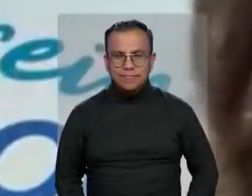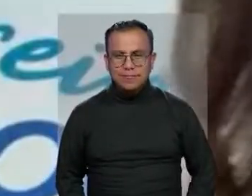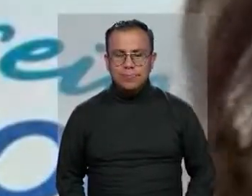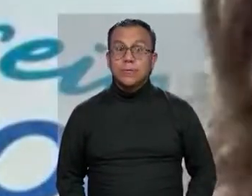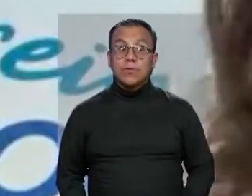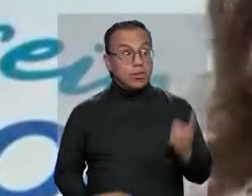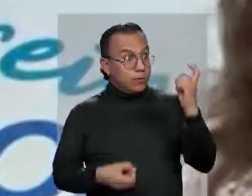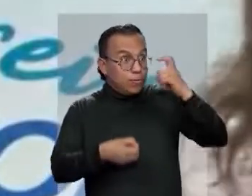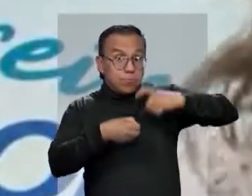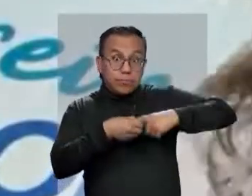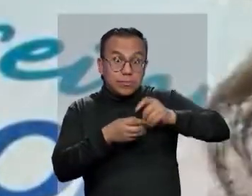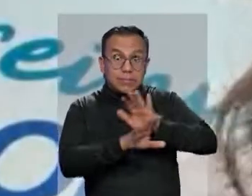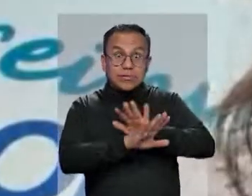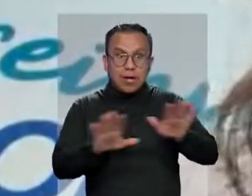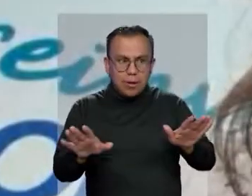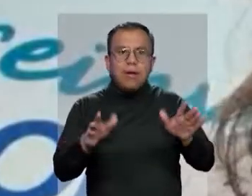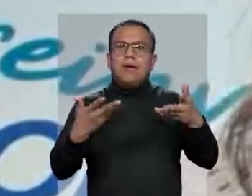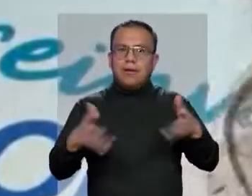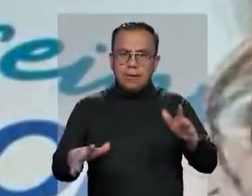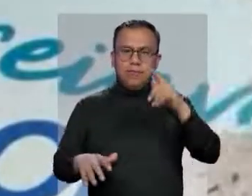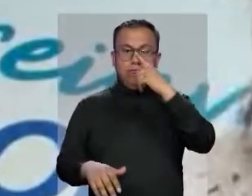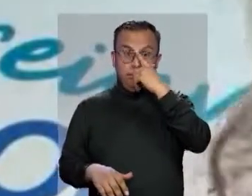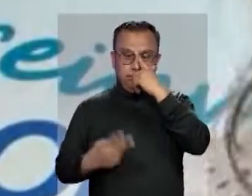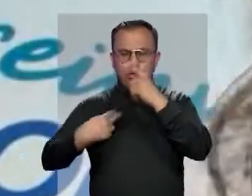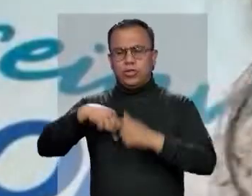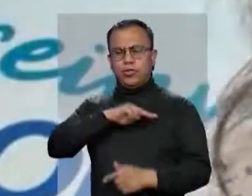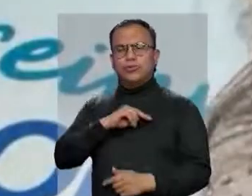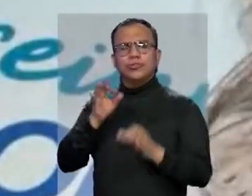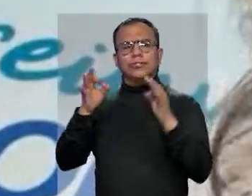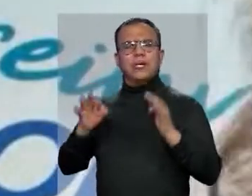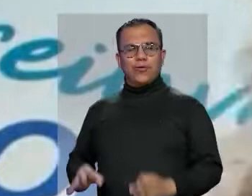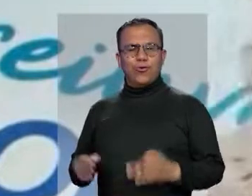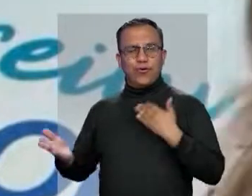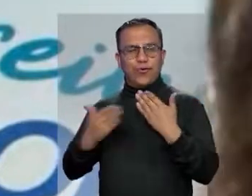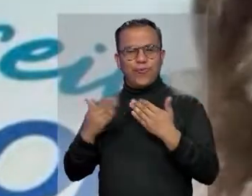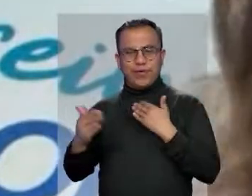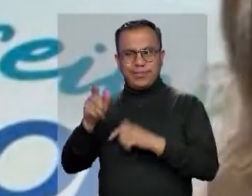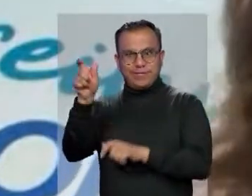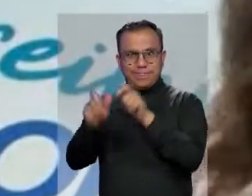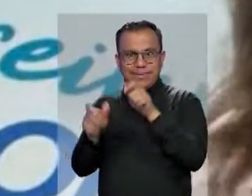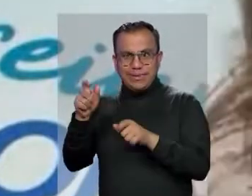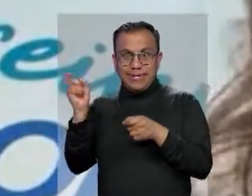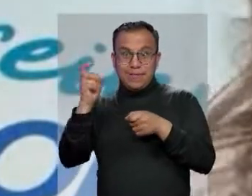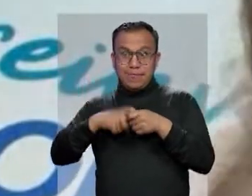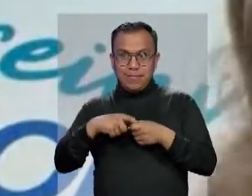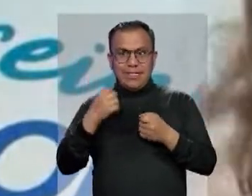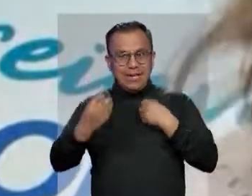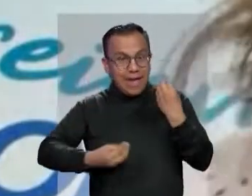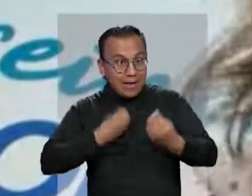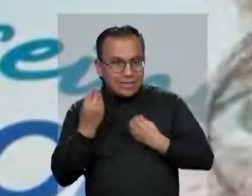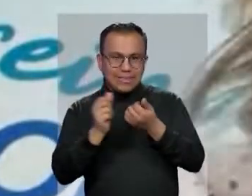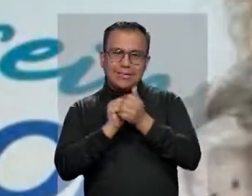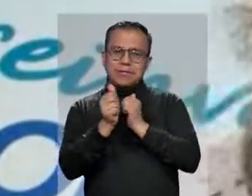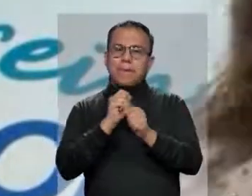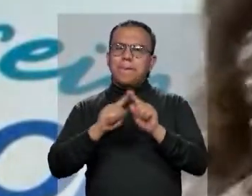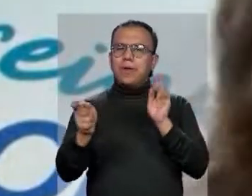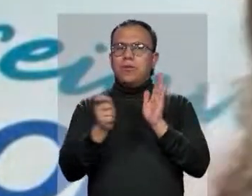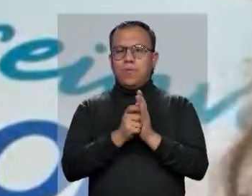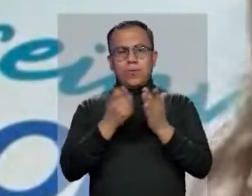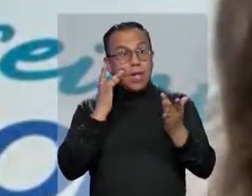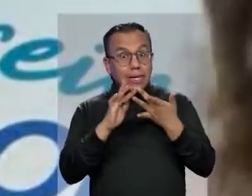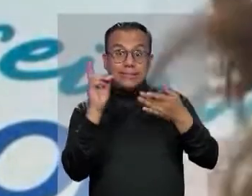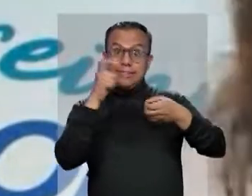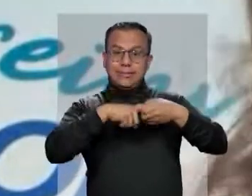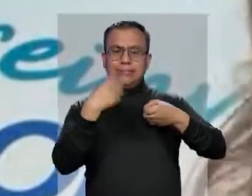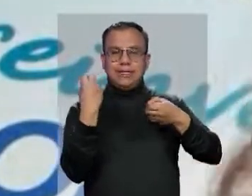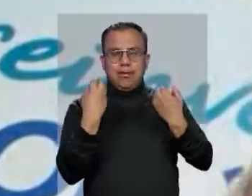hayas inscrito digamos que nosotros confiamos plenamente en que las personas disfrutas van a hacer tu ejercicio pero solamente con haber hecho la